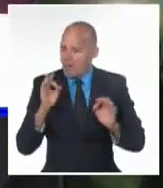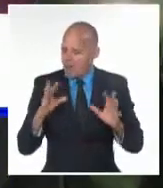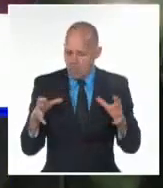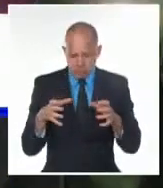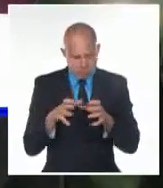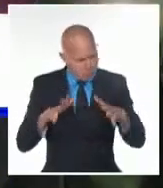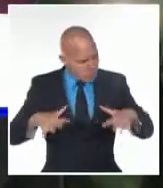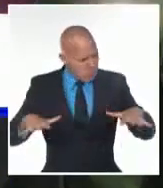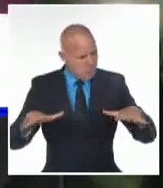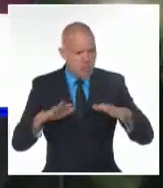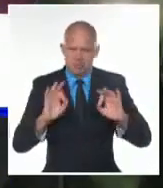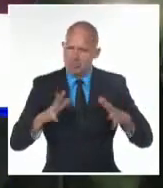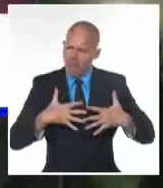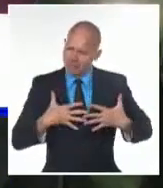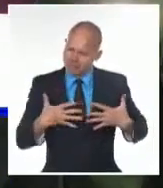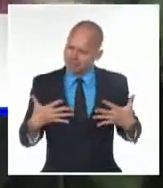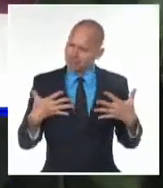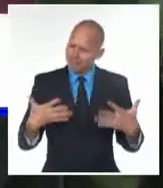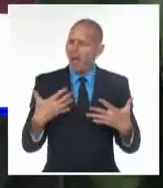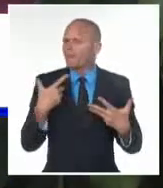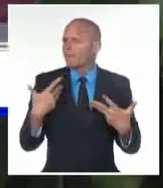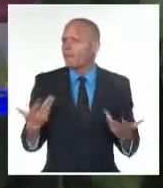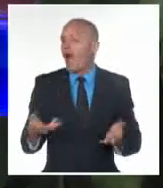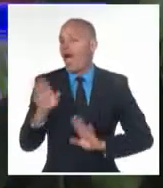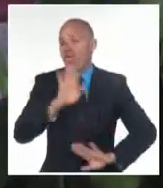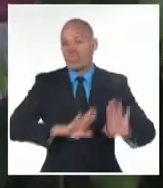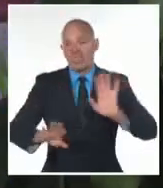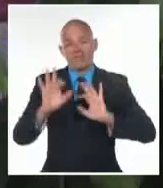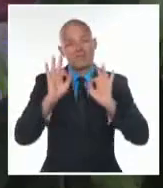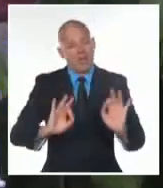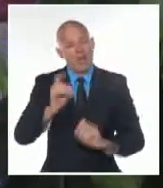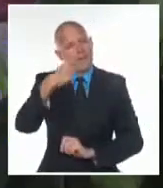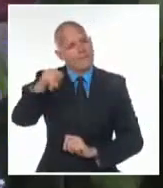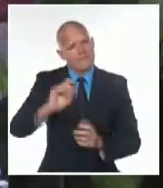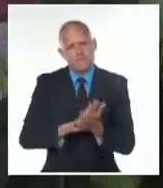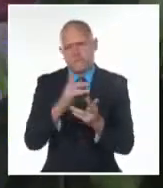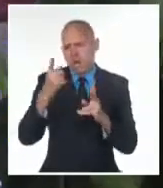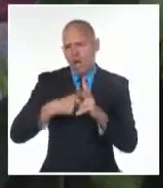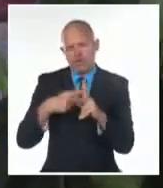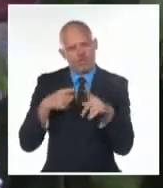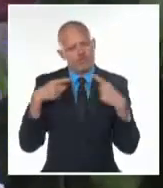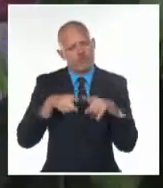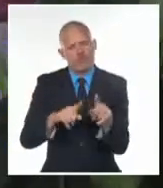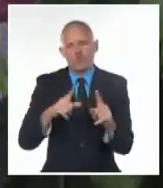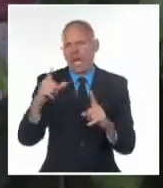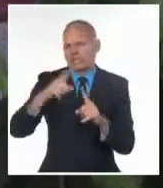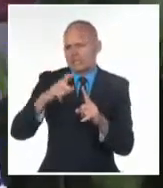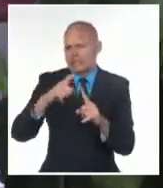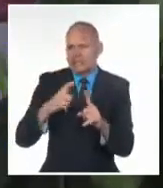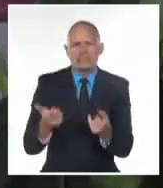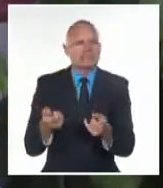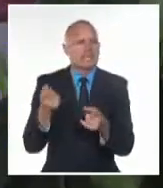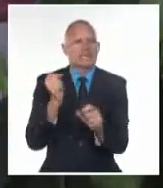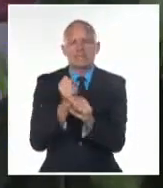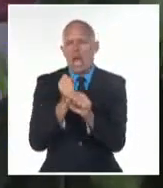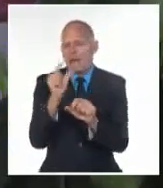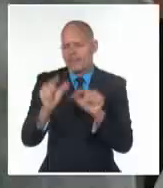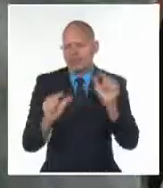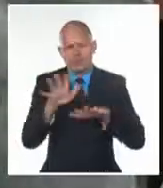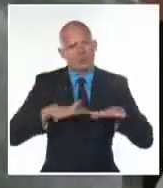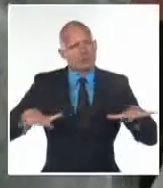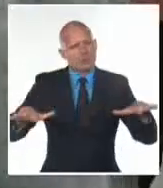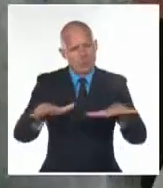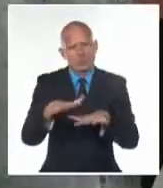este mismo amor, tenemos que salir a defender ese primero de mayo con la CTC, los sindicatos y los trabajadores, que sí se